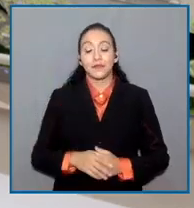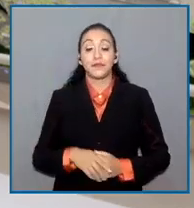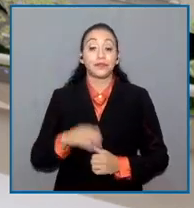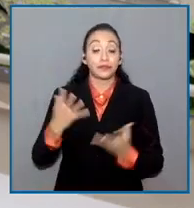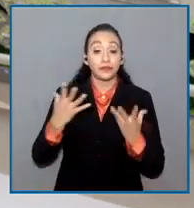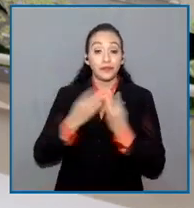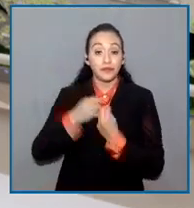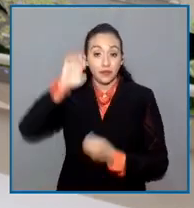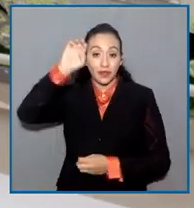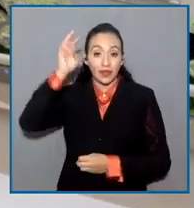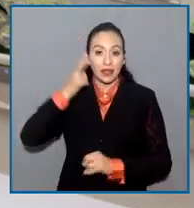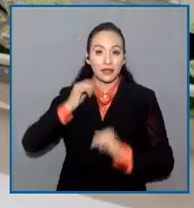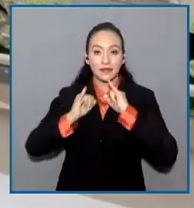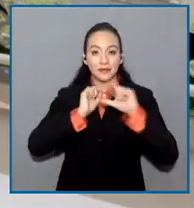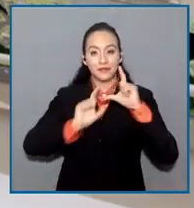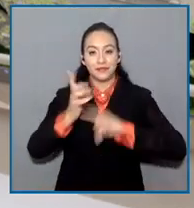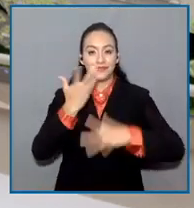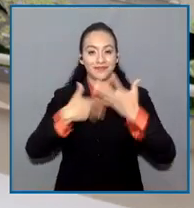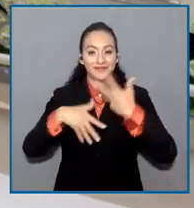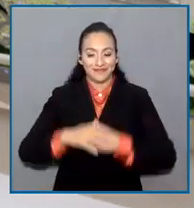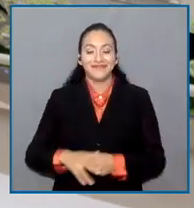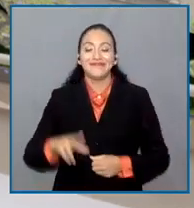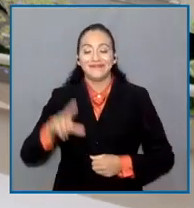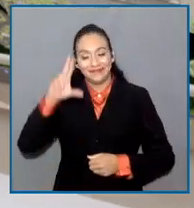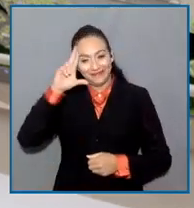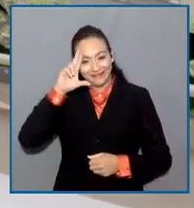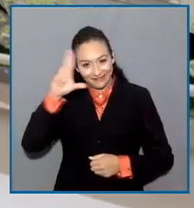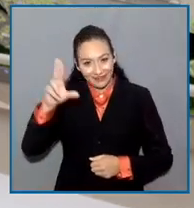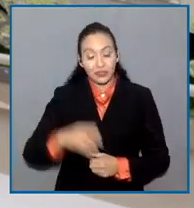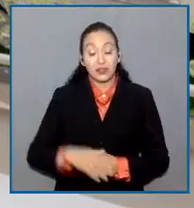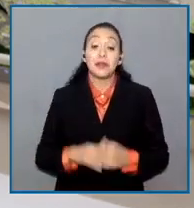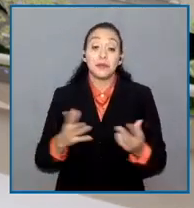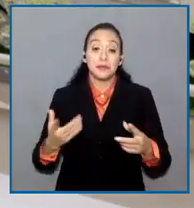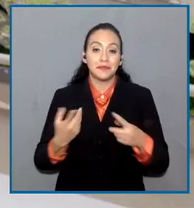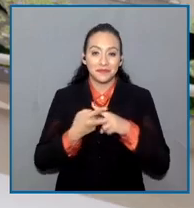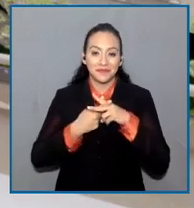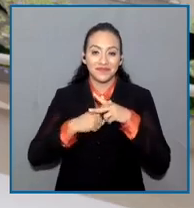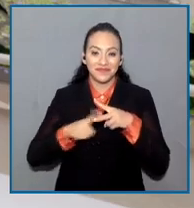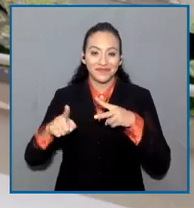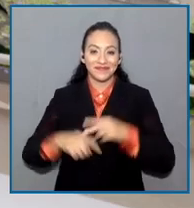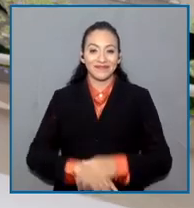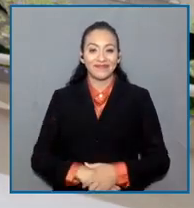en lengua de señas mexicana, y así damos inicio.